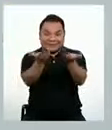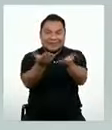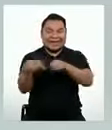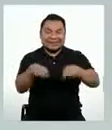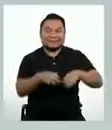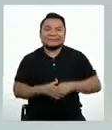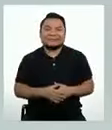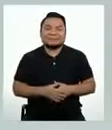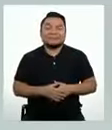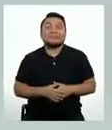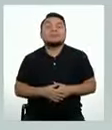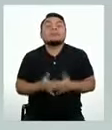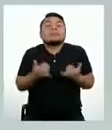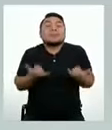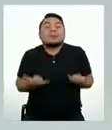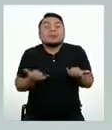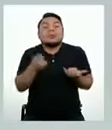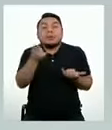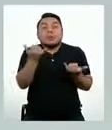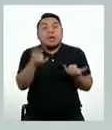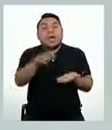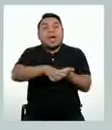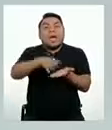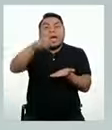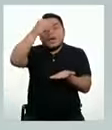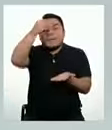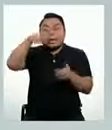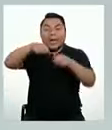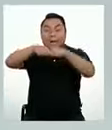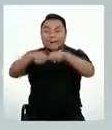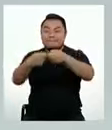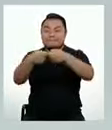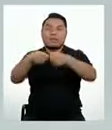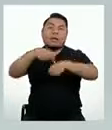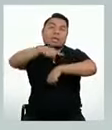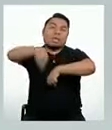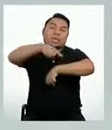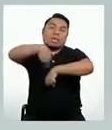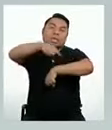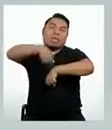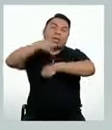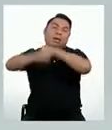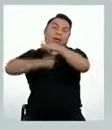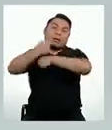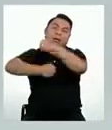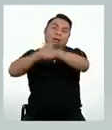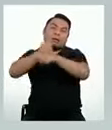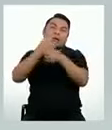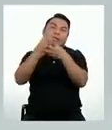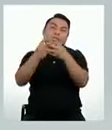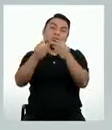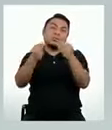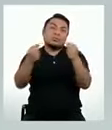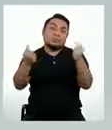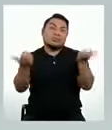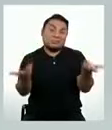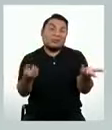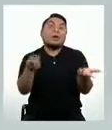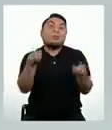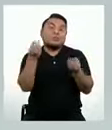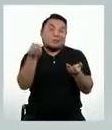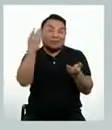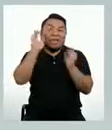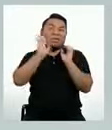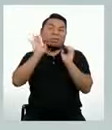varias. Recuerda que el día de hoy hemos aprendido que el plástico demora mucho tiempo en degradarse o descomponerse. Por